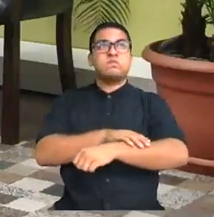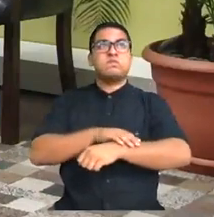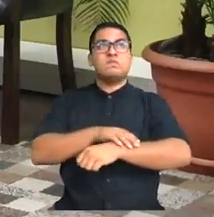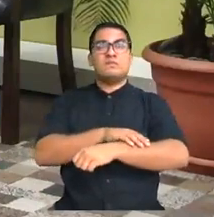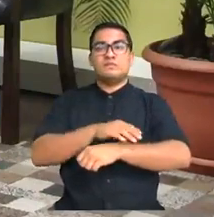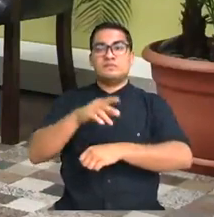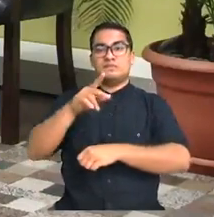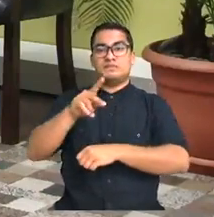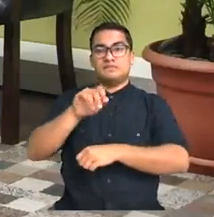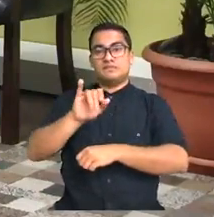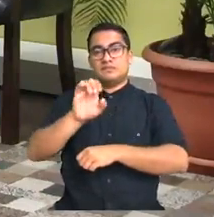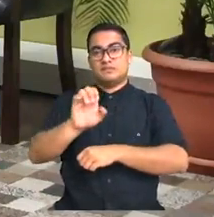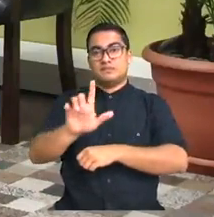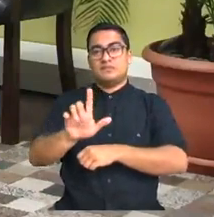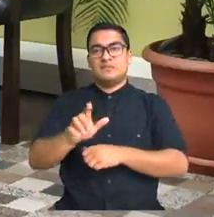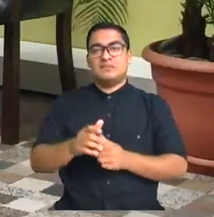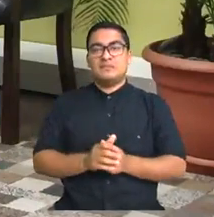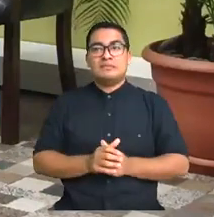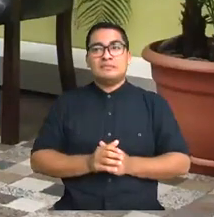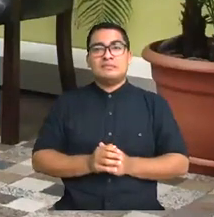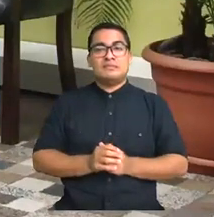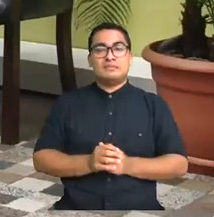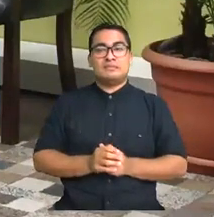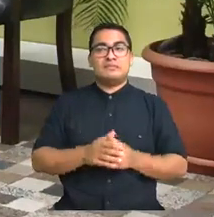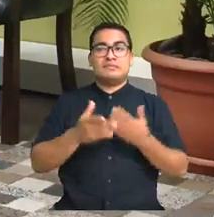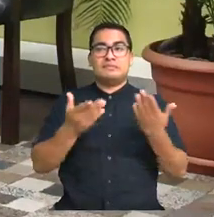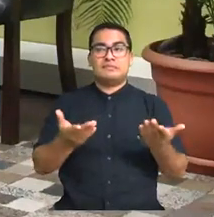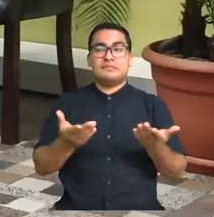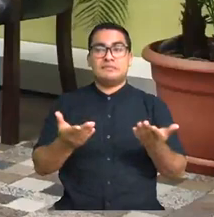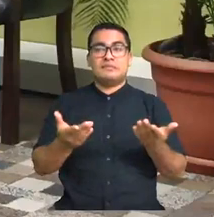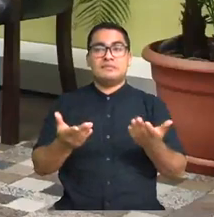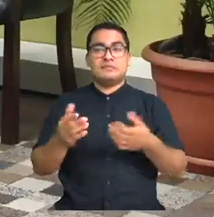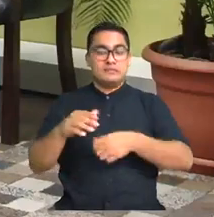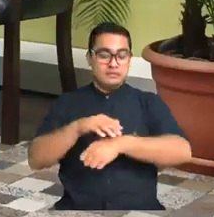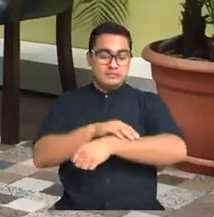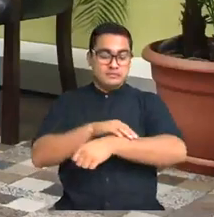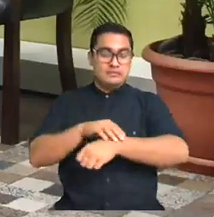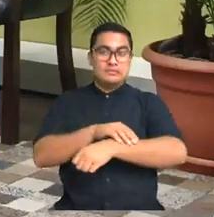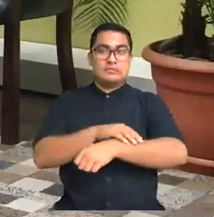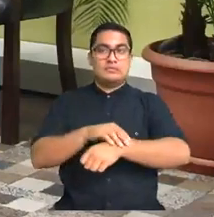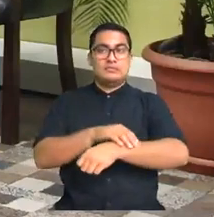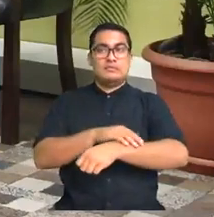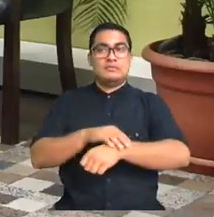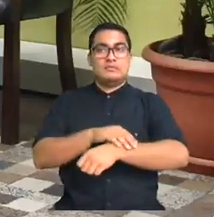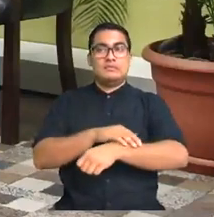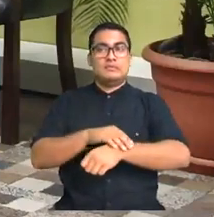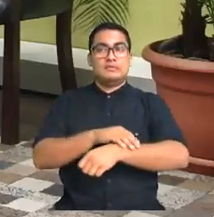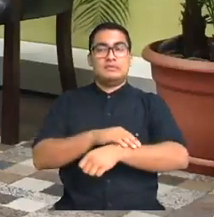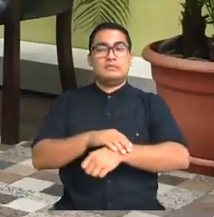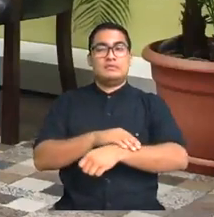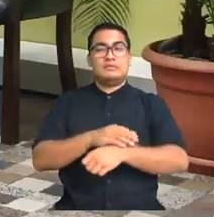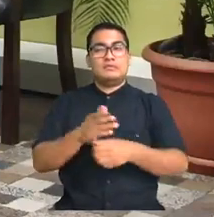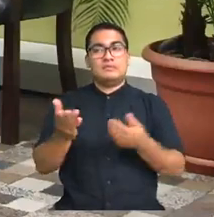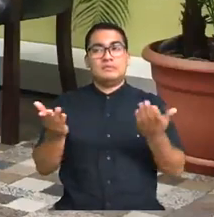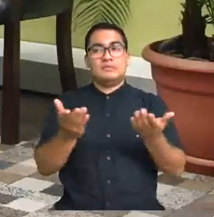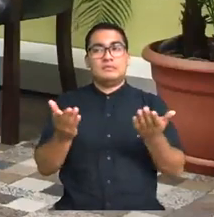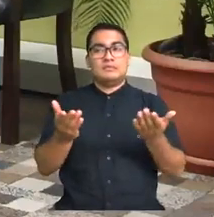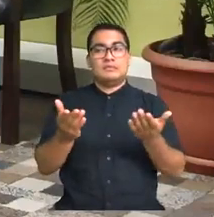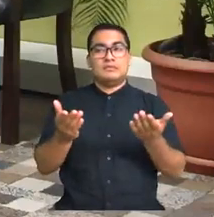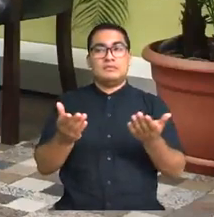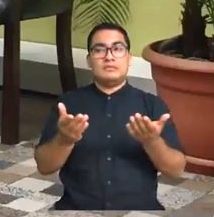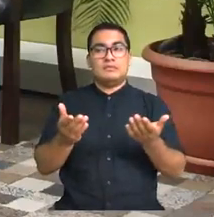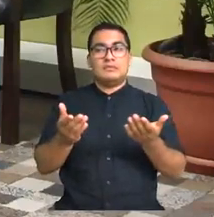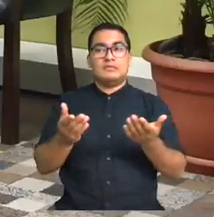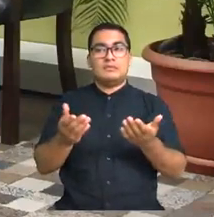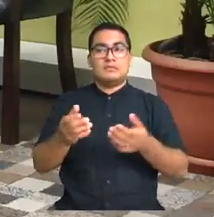superficie epidérmica. Entonces, la piel lo que hace es buscar cómo no perder eso. La pérdida transepidérmica de agua, lo